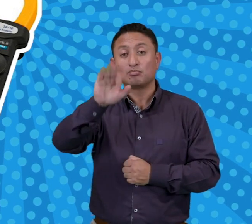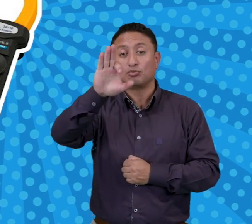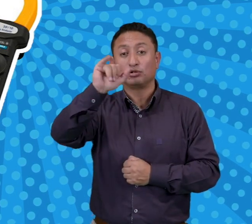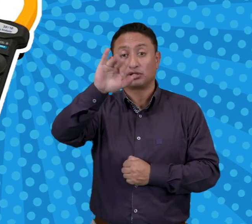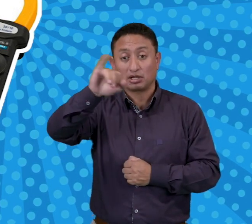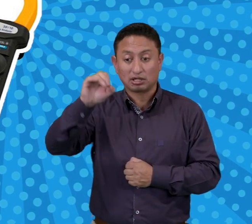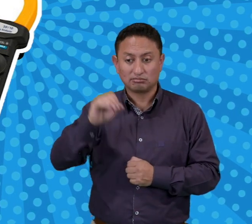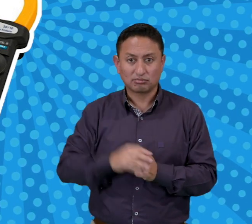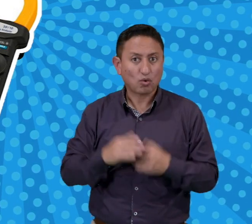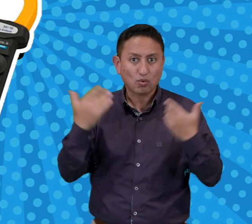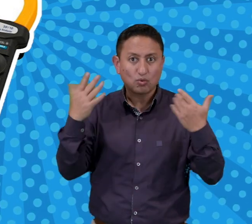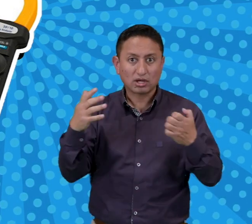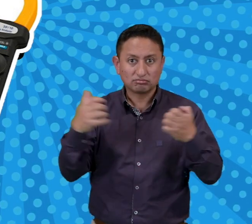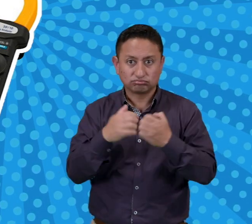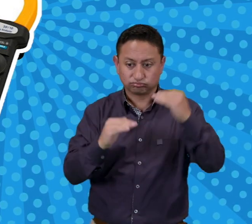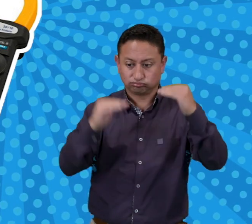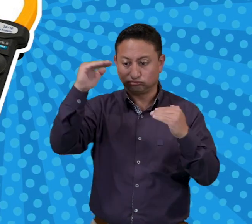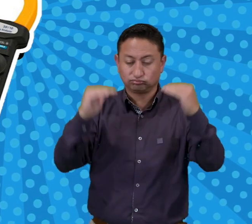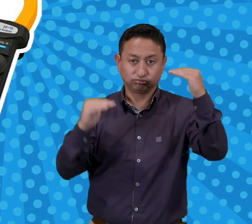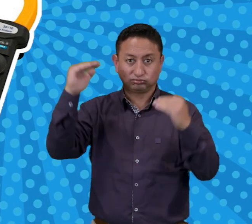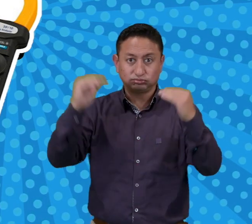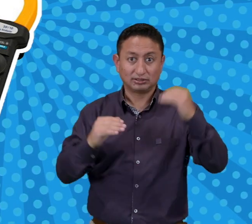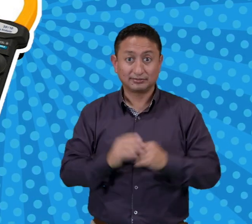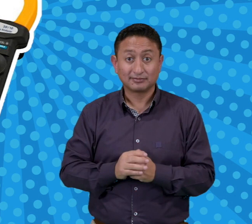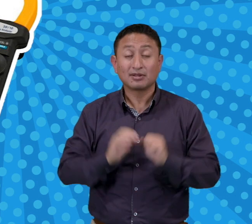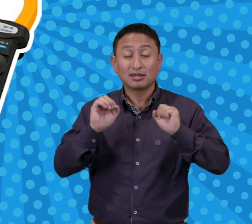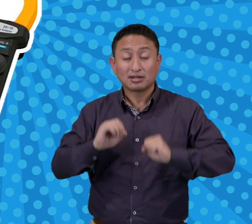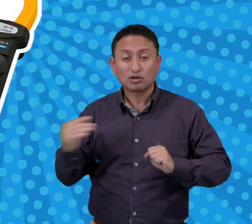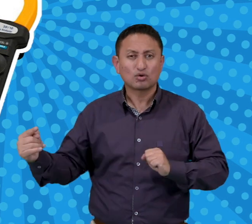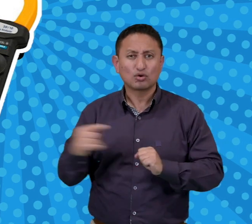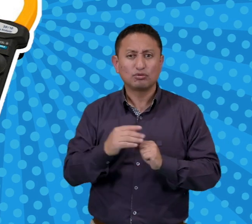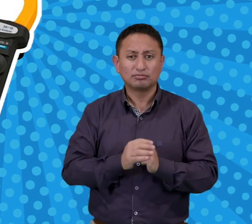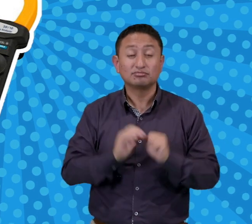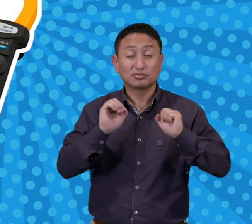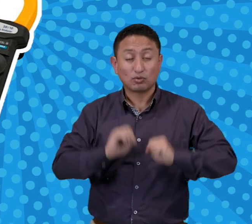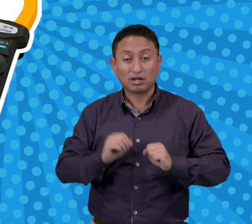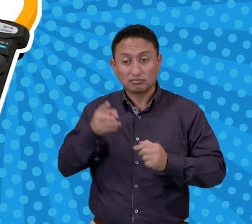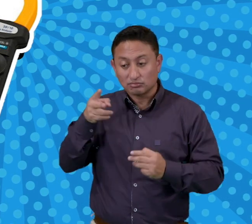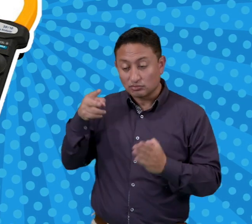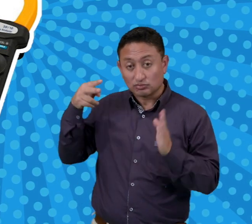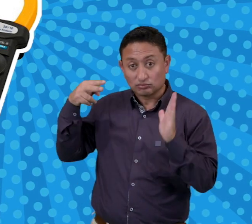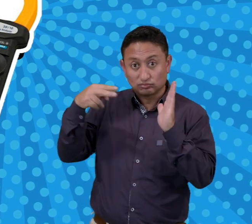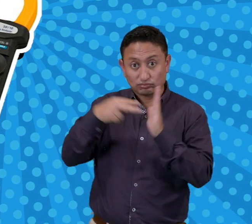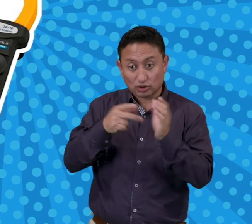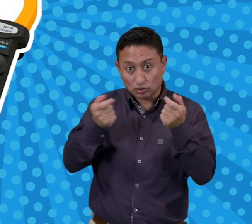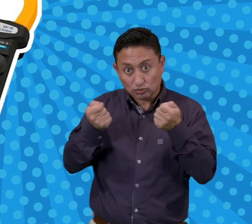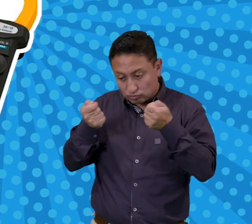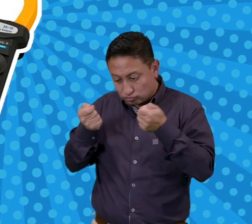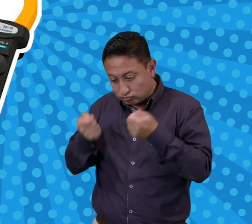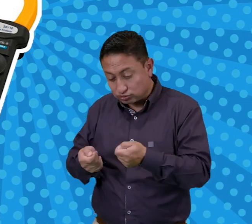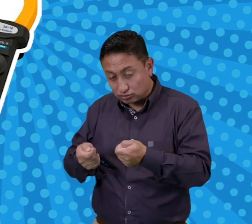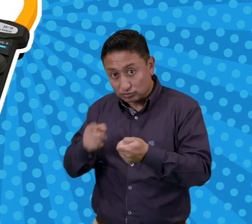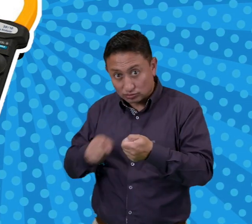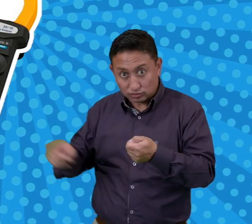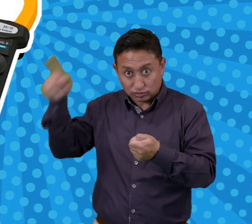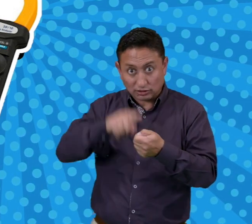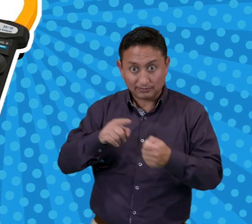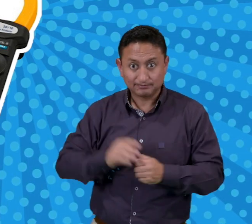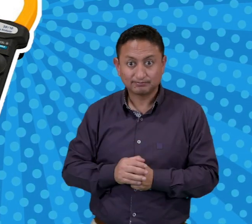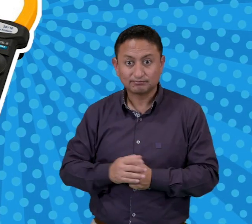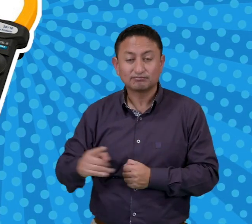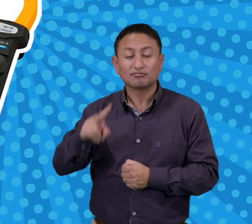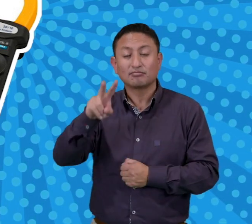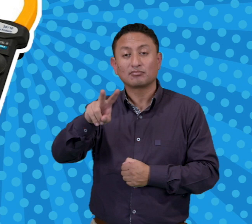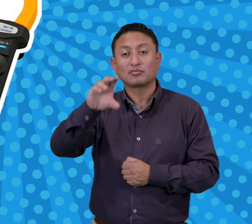cualquier elemento de un circuito eléctrico. La conexión de este equipo se lo hace en paralelo como lo vemos aquí en nuestro diagrama eléctrico. La unidad